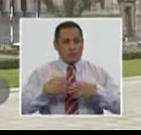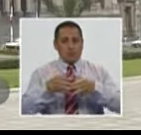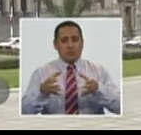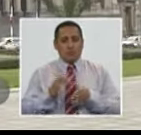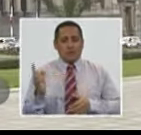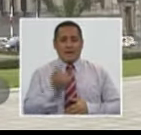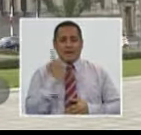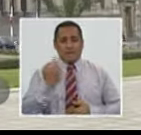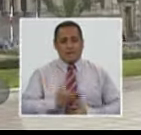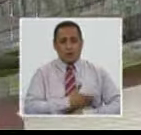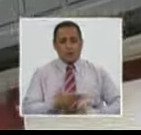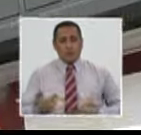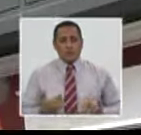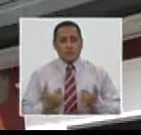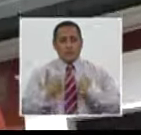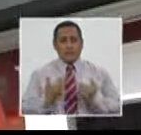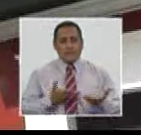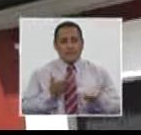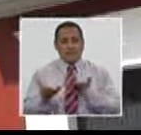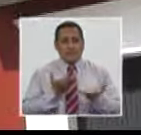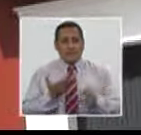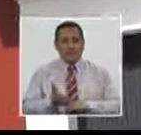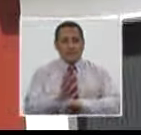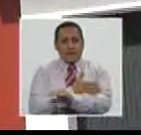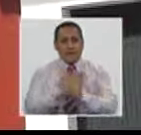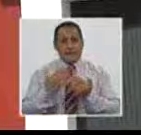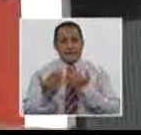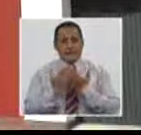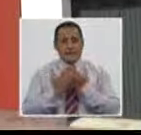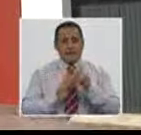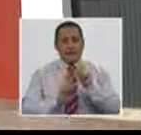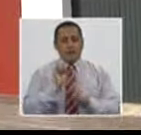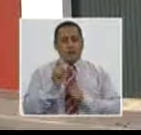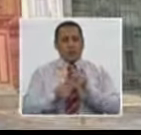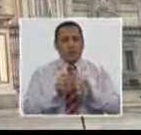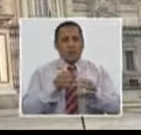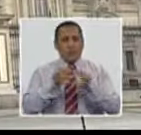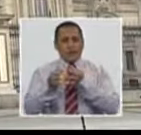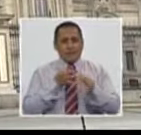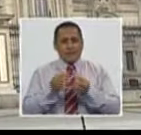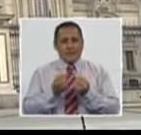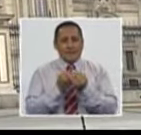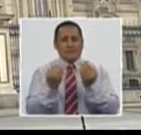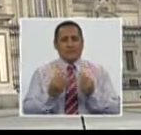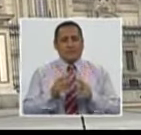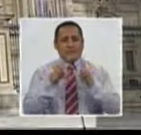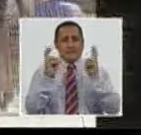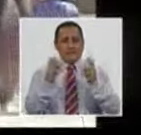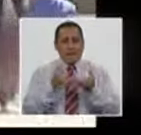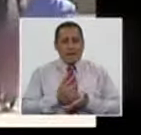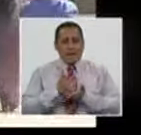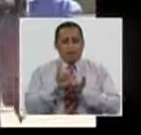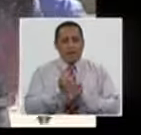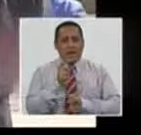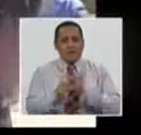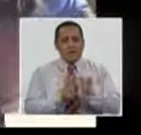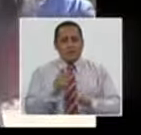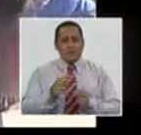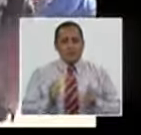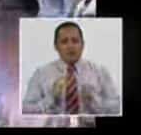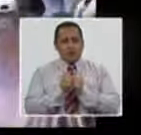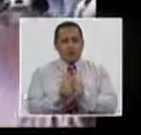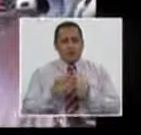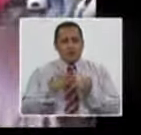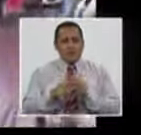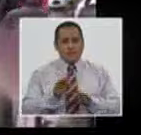algunas instituciones públicas cuentan con servicios que acercan o de alguna manera traducen estos trances a los ciudadanos y